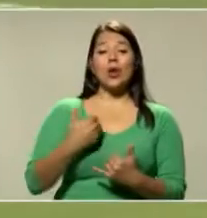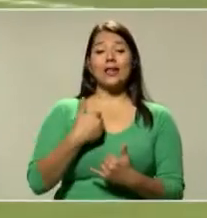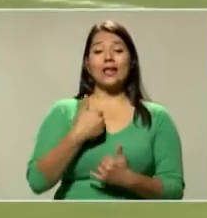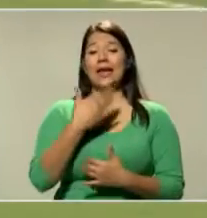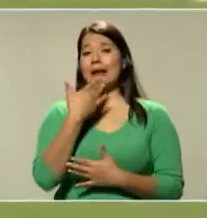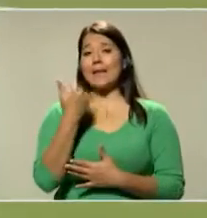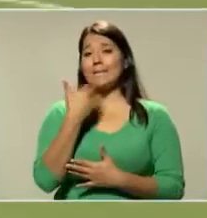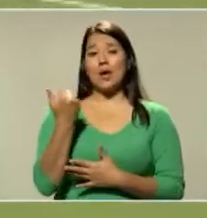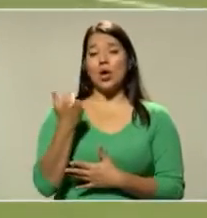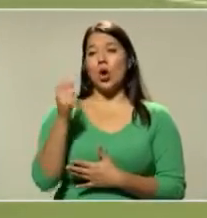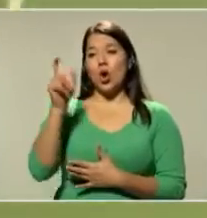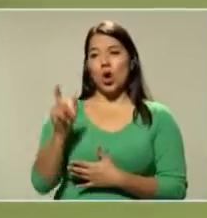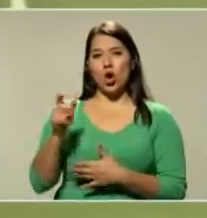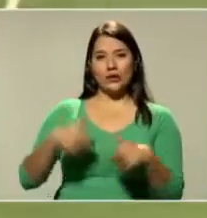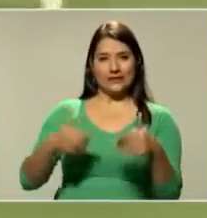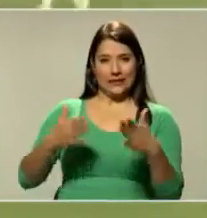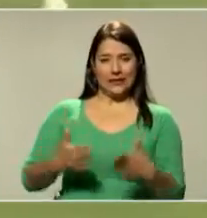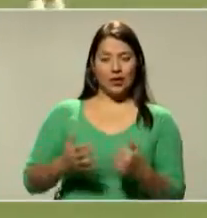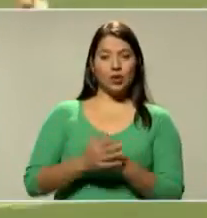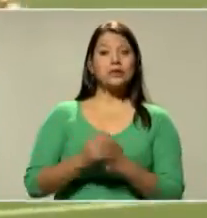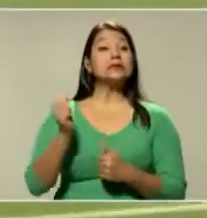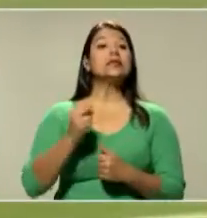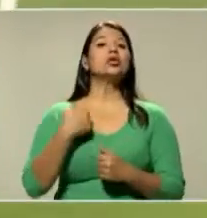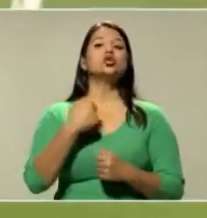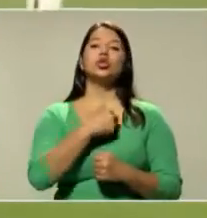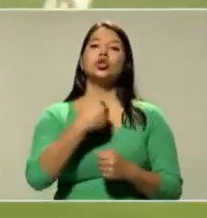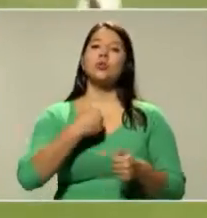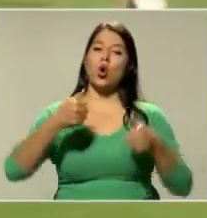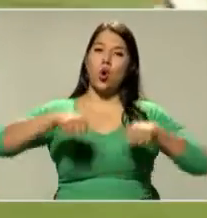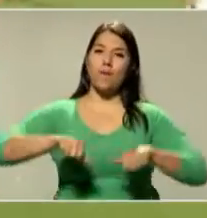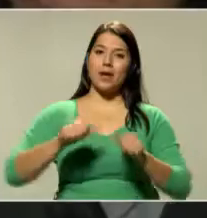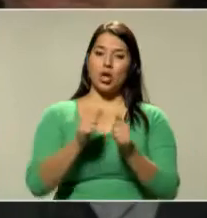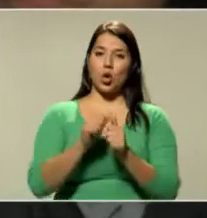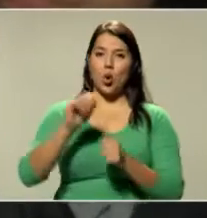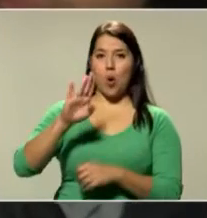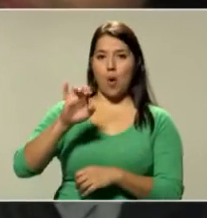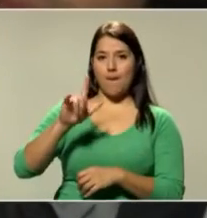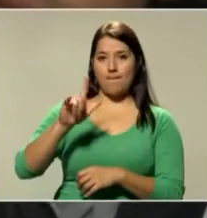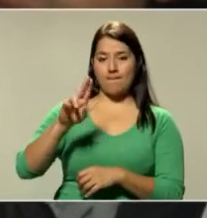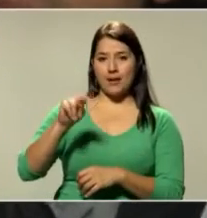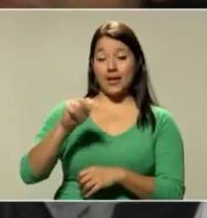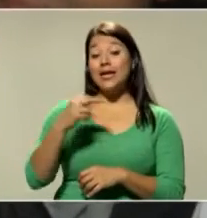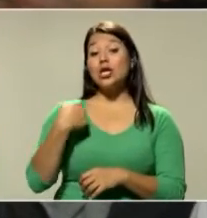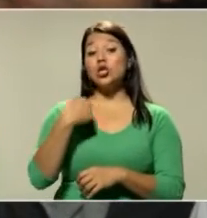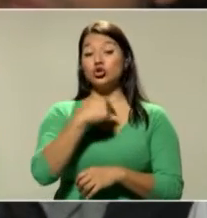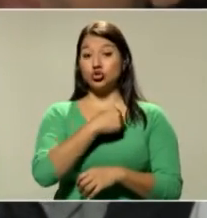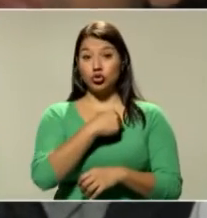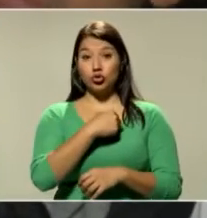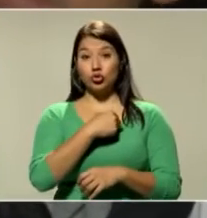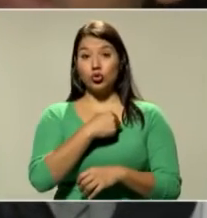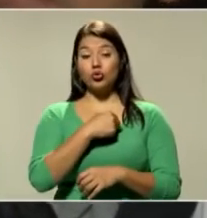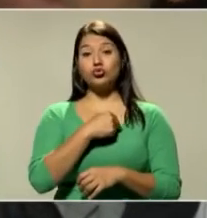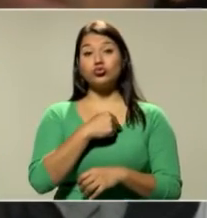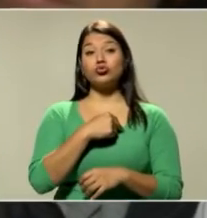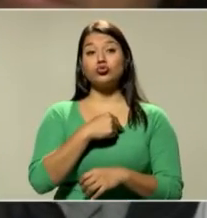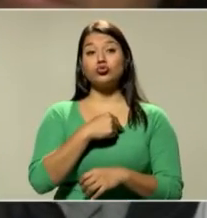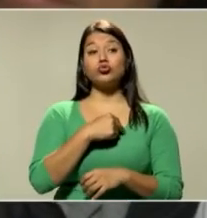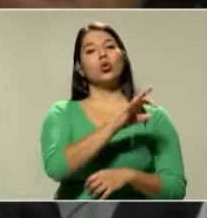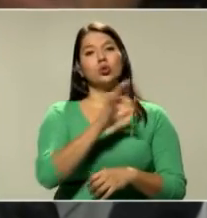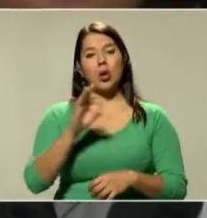del argentino. Sí, bueno, nosotros teníamos el convenio con Belém y nosotros fuimos los que lo llevamos junto con Olman Vega a Belém, lo elegimos